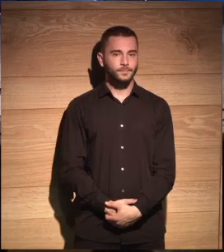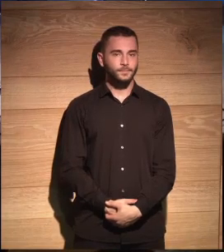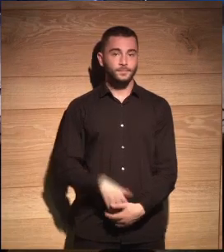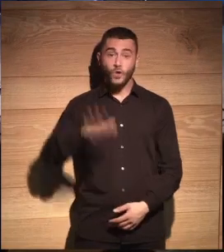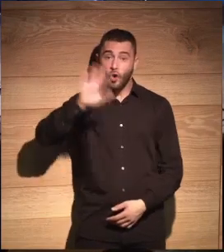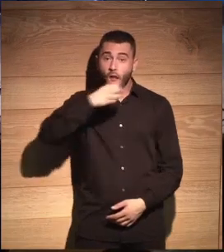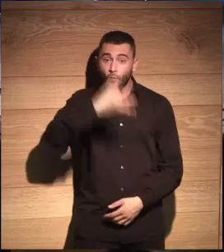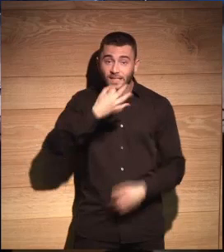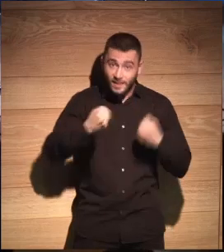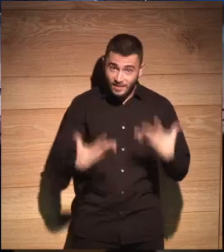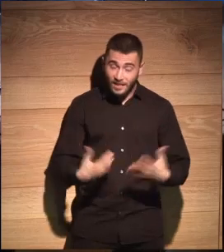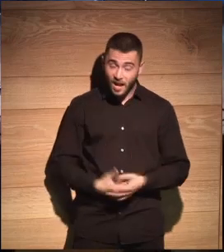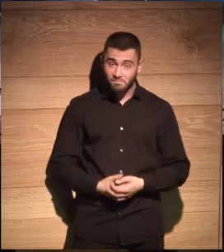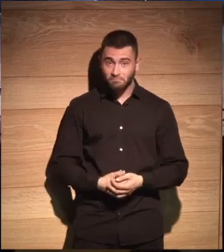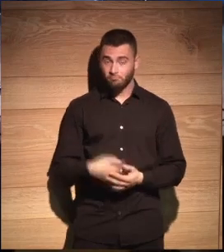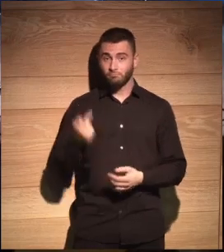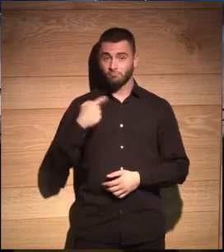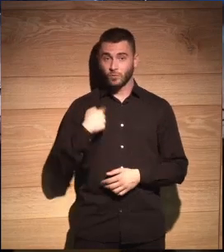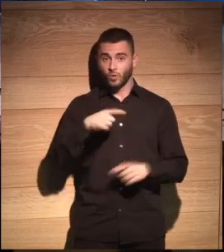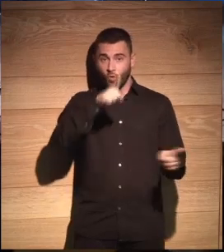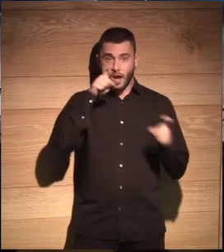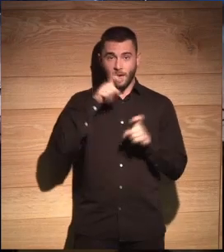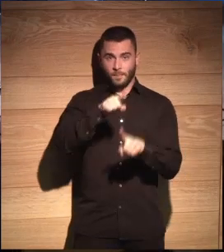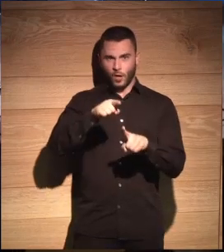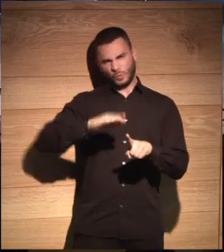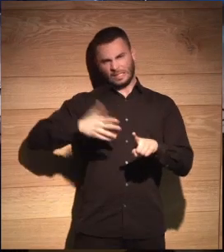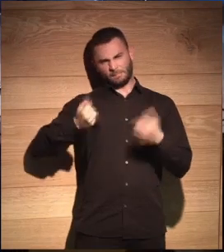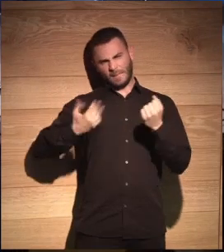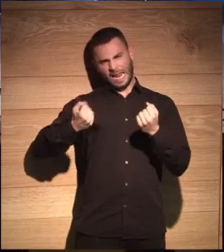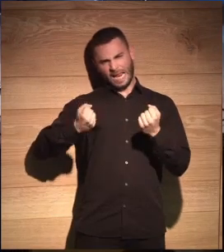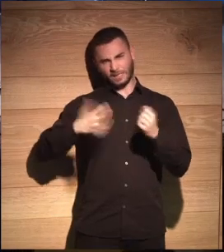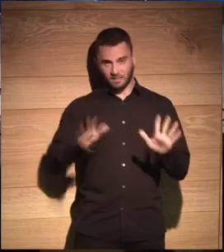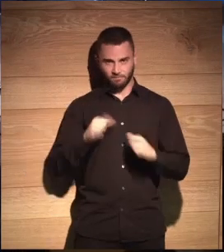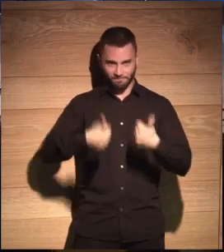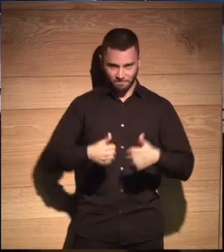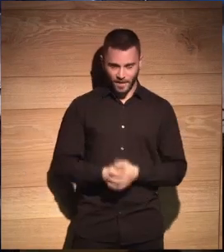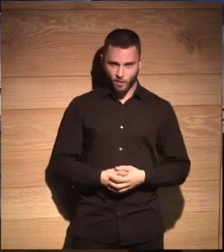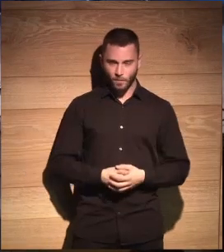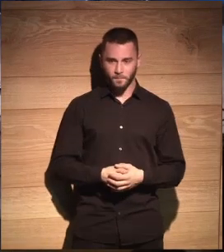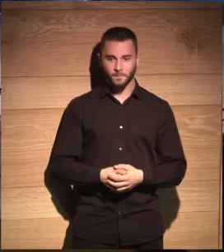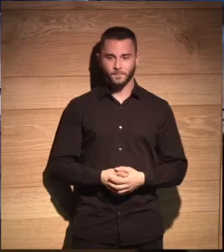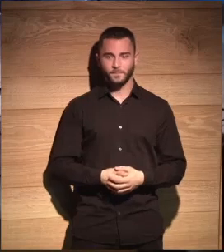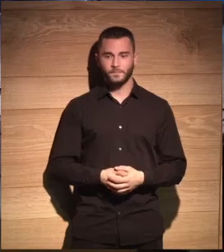Hola, buenas tardes, ¿qué tal? Hola, tardes. Voy a empezar con una pregunta con un poquito de mala leche. Bueno. Y es, ¿hasta qué